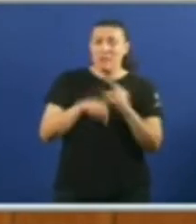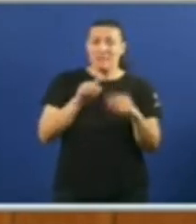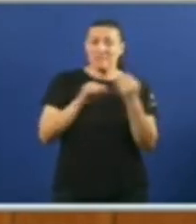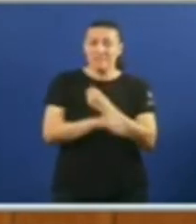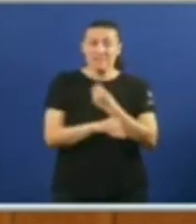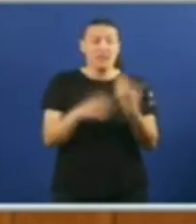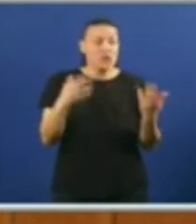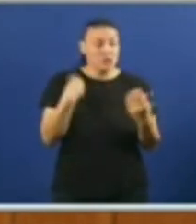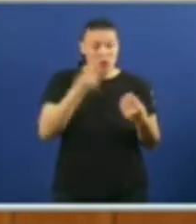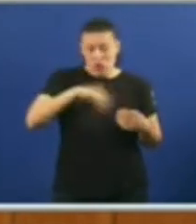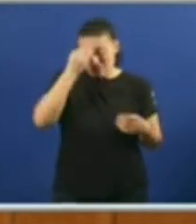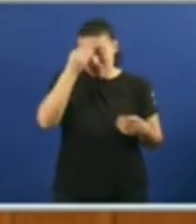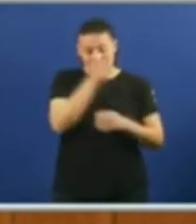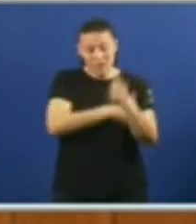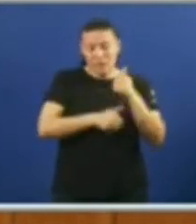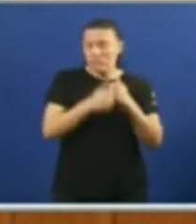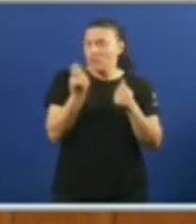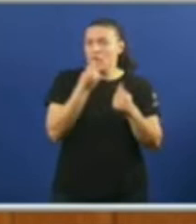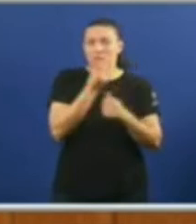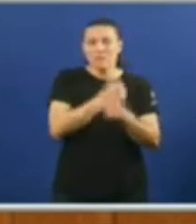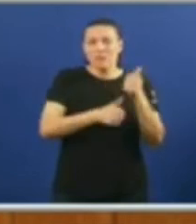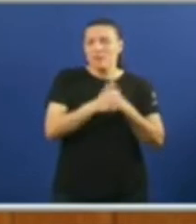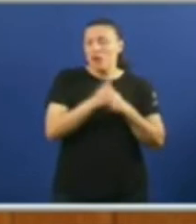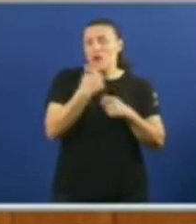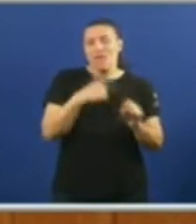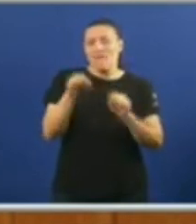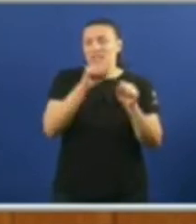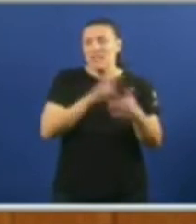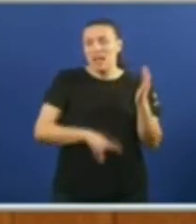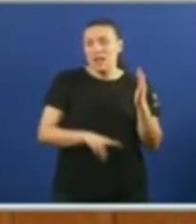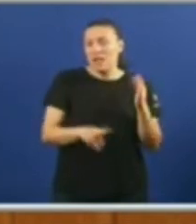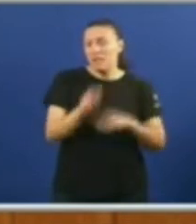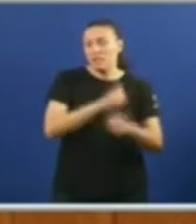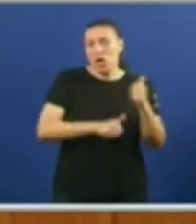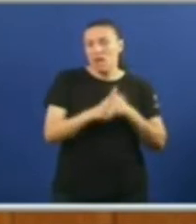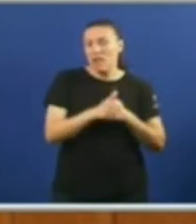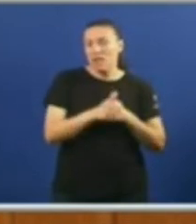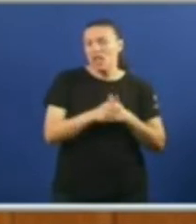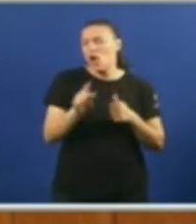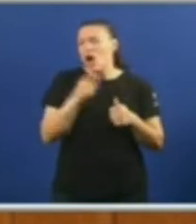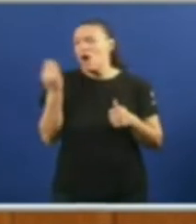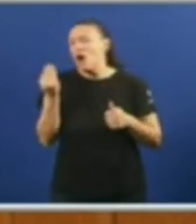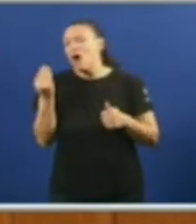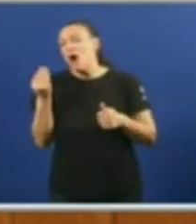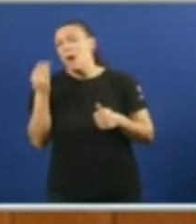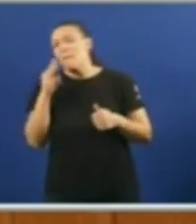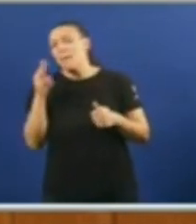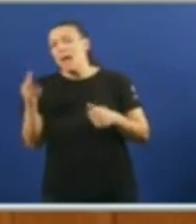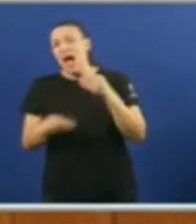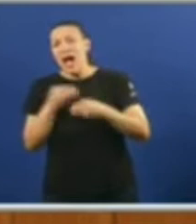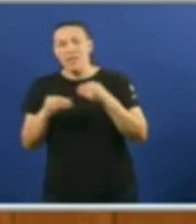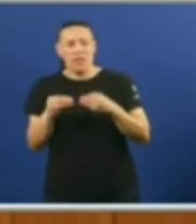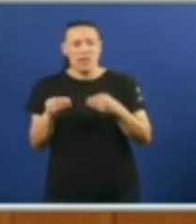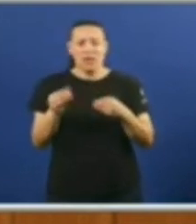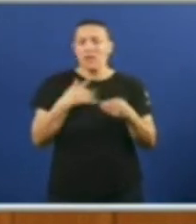mellor antepoñer a defensa dos intereses de Galiza que non o que está facendo o Partido Popular, que sistemáticamente